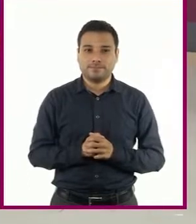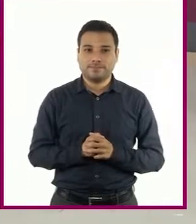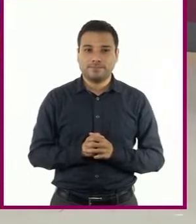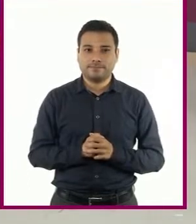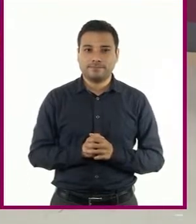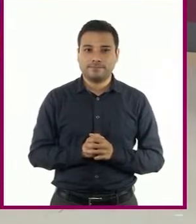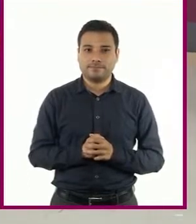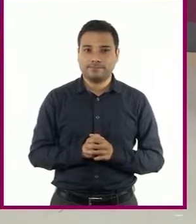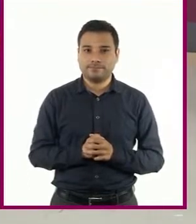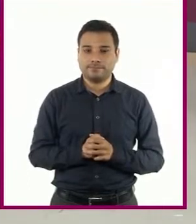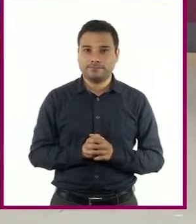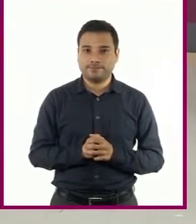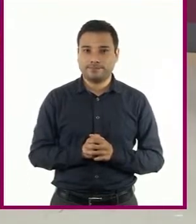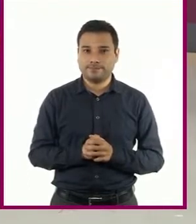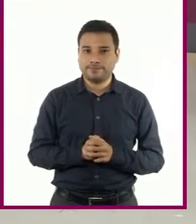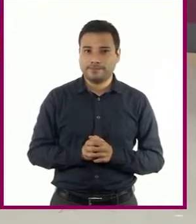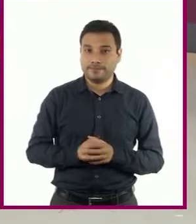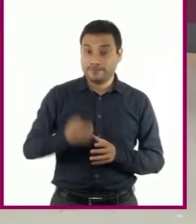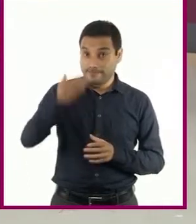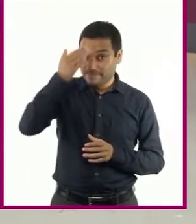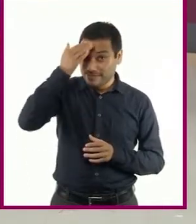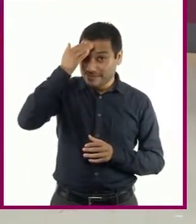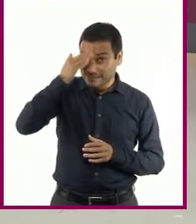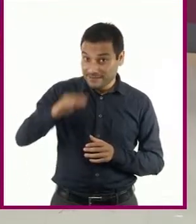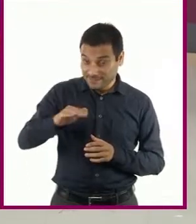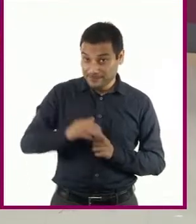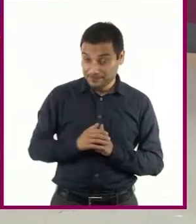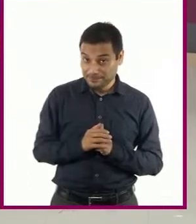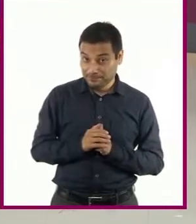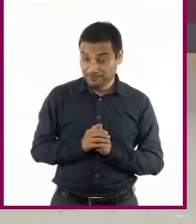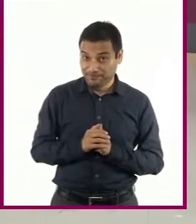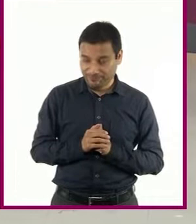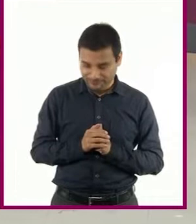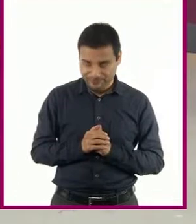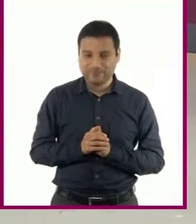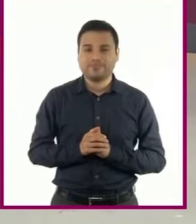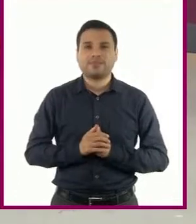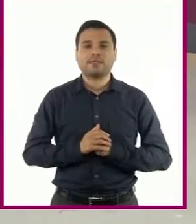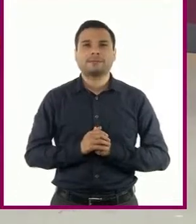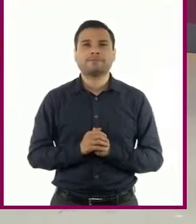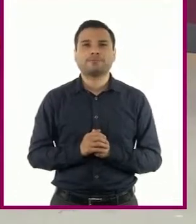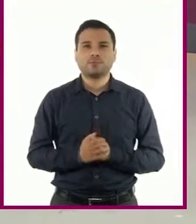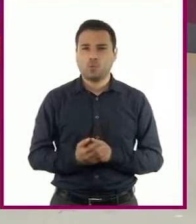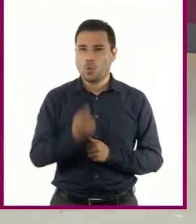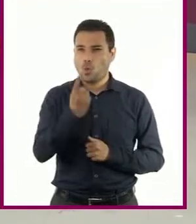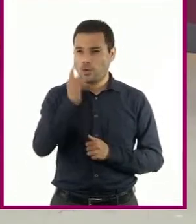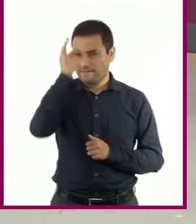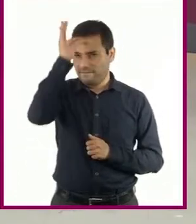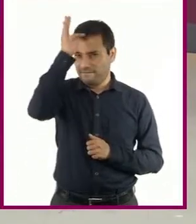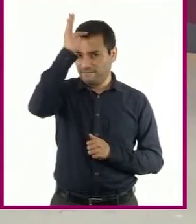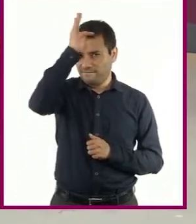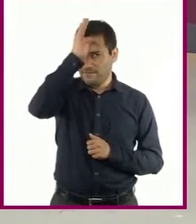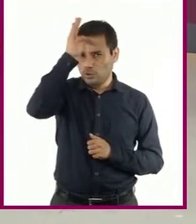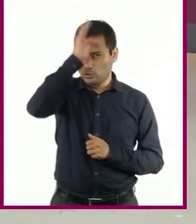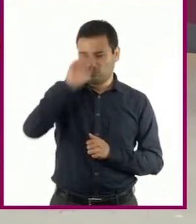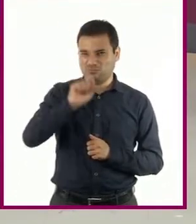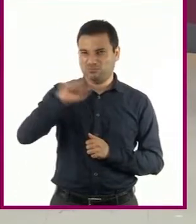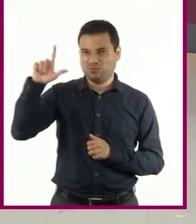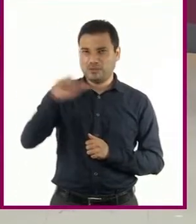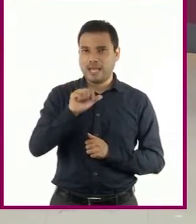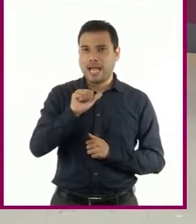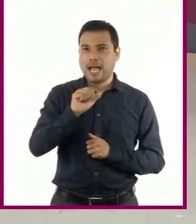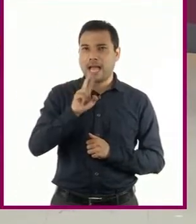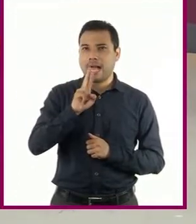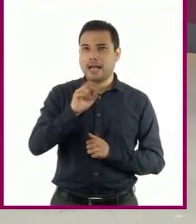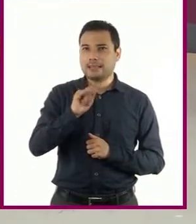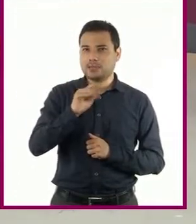¿Sabían que, a diferencia de lo que defendemos hoy en día, uno de los principales filósofos de la humanidad, Aristóteles,